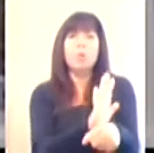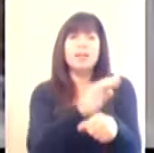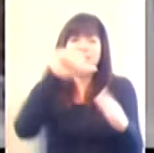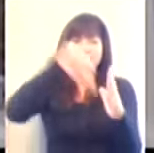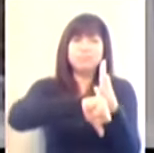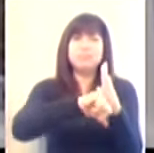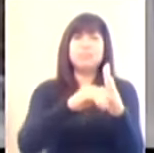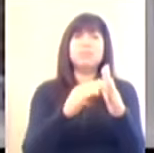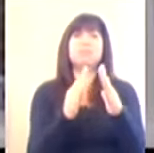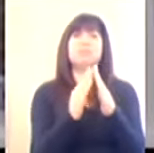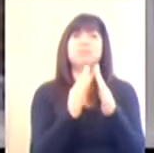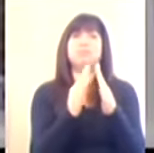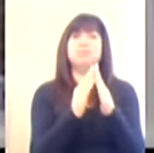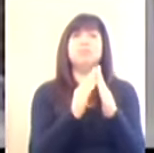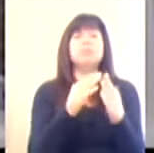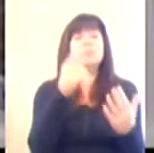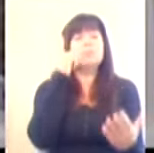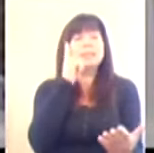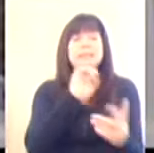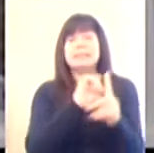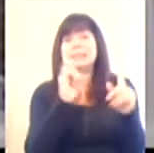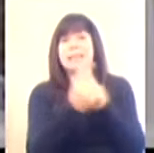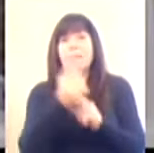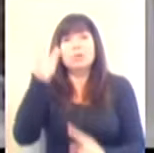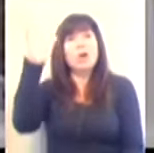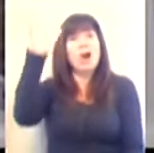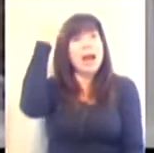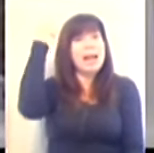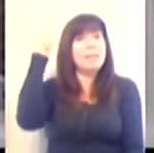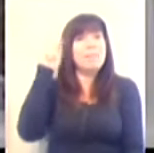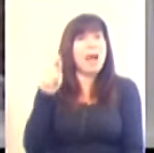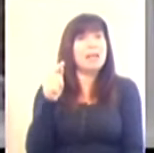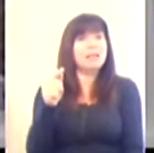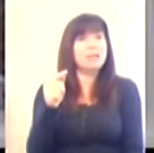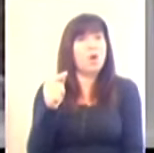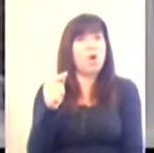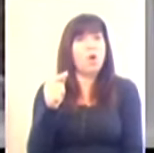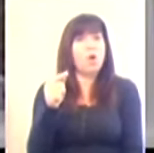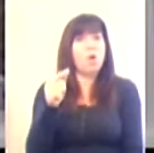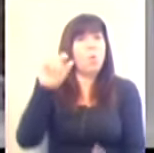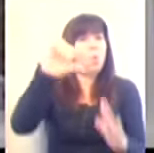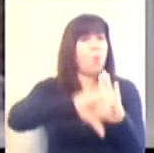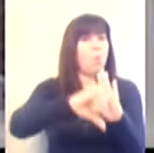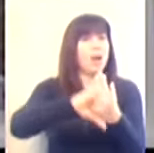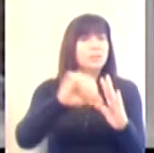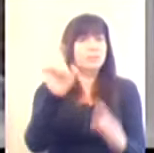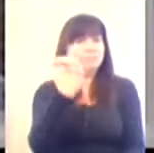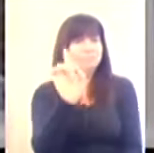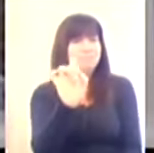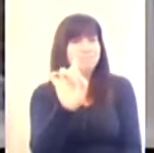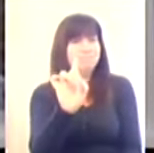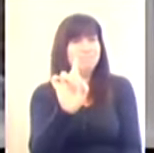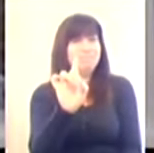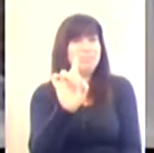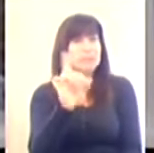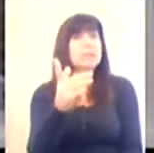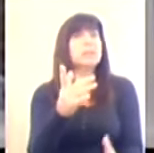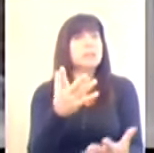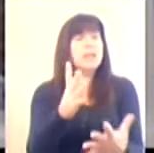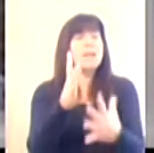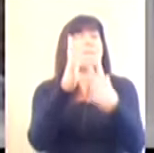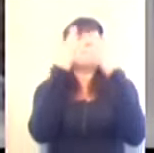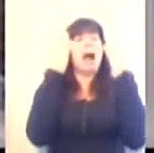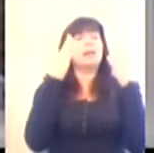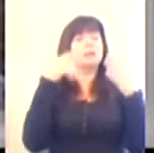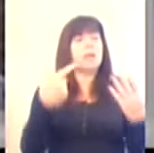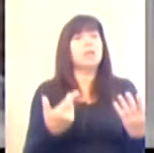COVID, pero desgraciadamente el cambio climático no está en cuarentena y nos está impactando y nos